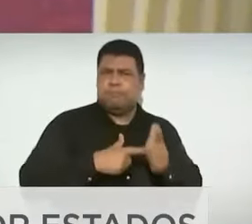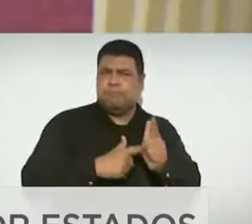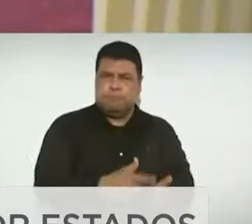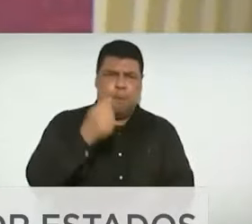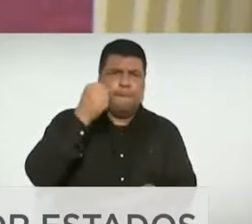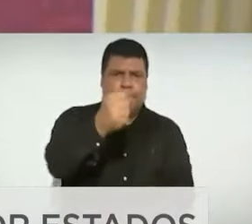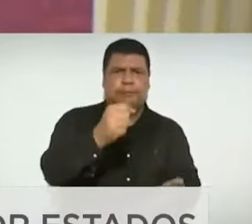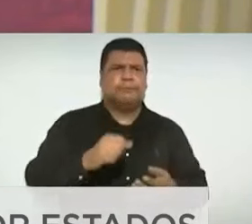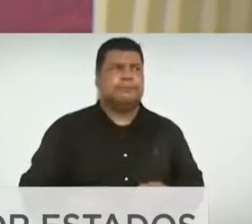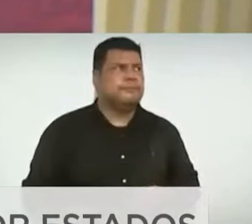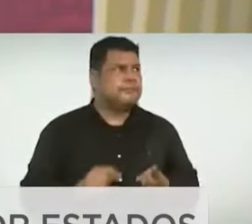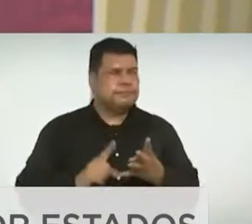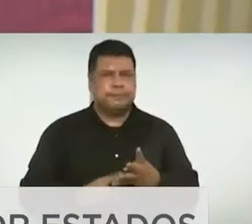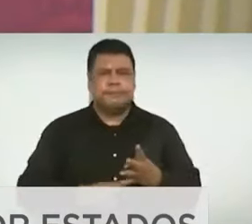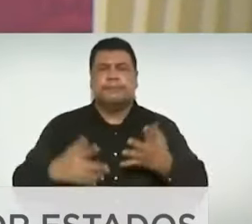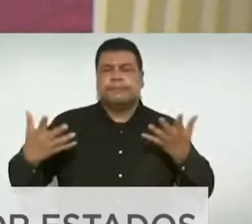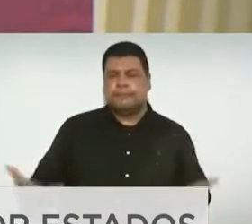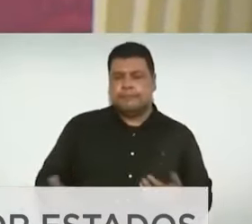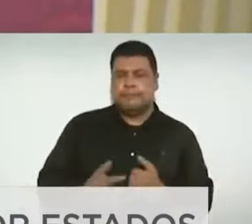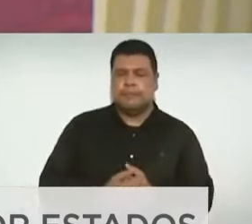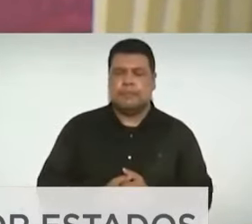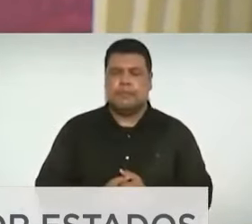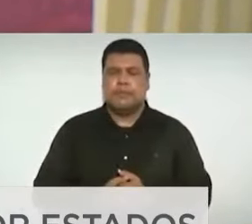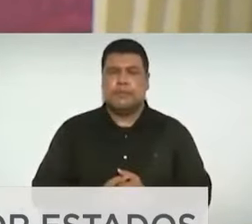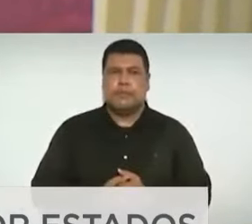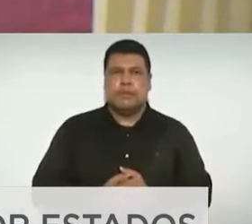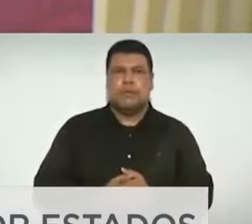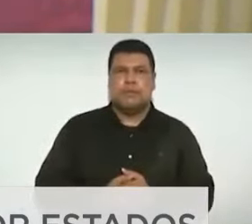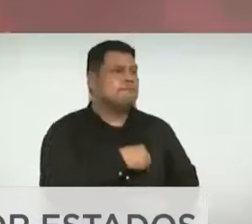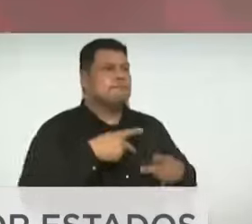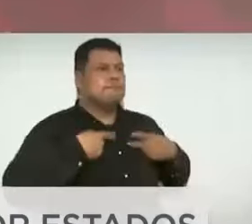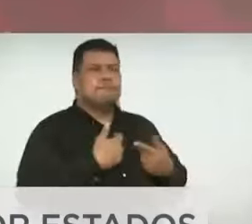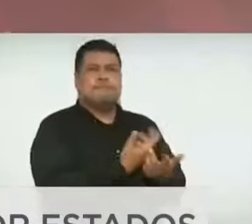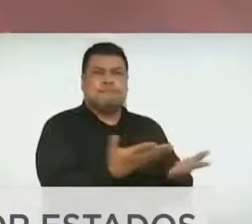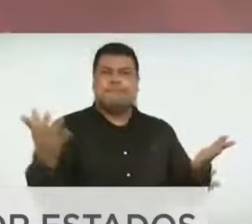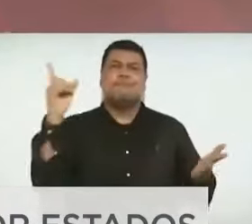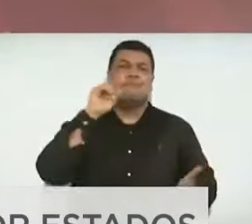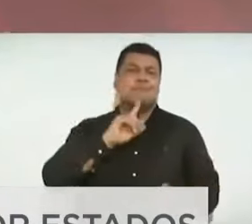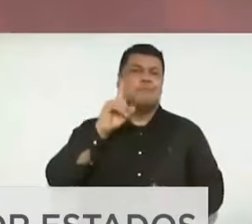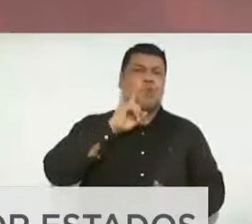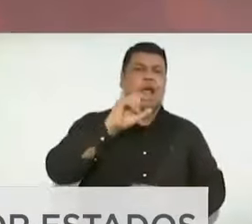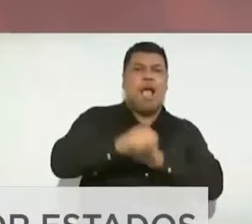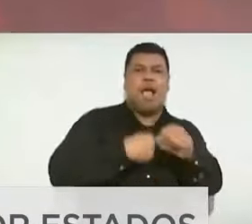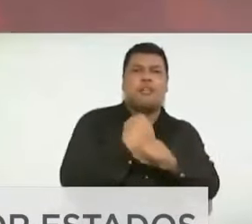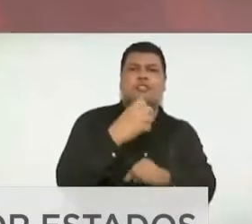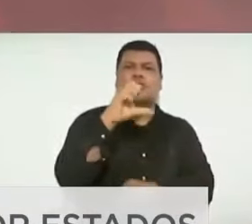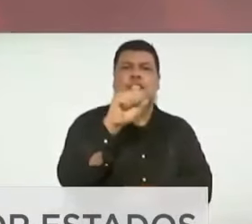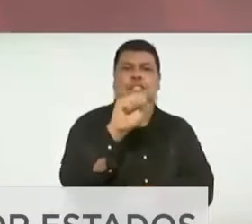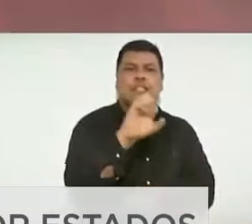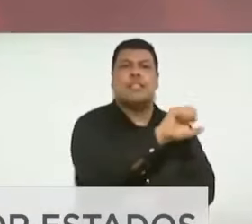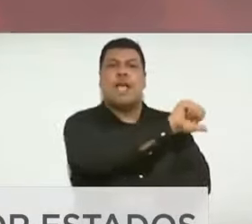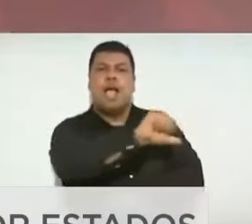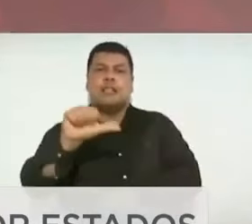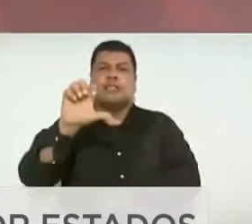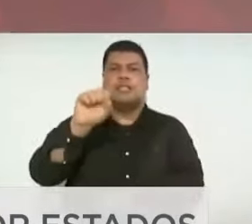el banderazo oficial al inicio de operaciones de la refinería en Dos Bocas, Tabasco, la cual calificaron como una